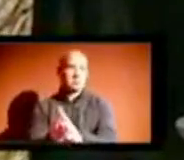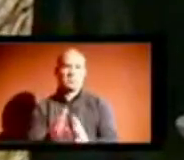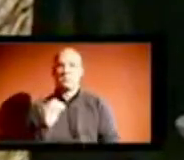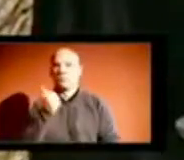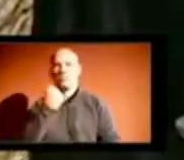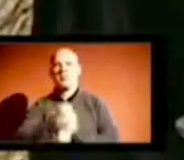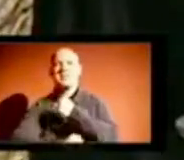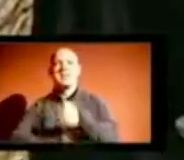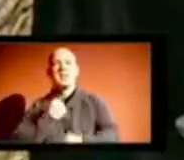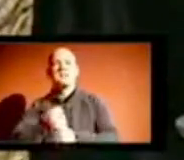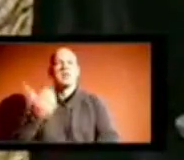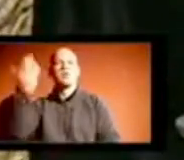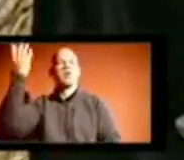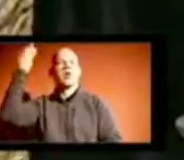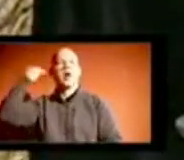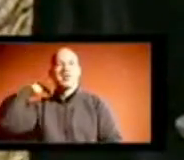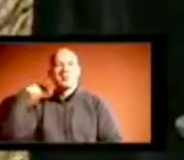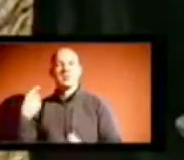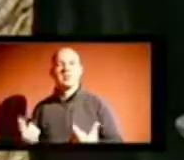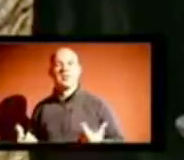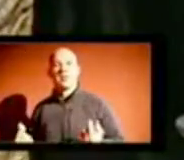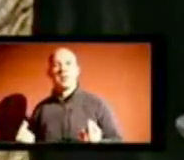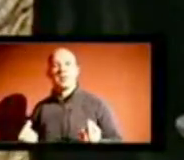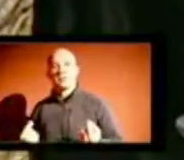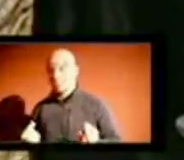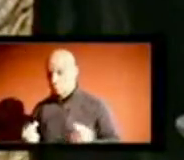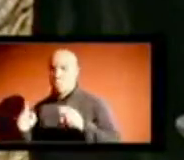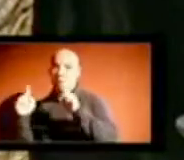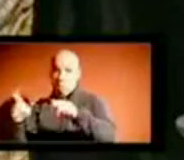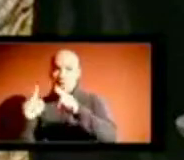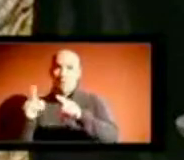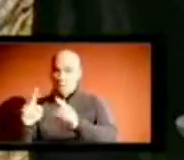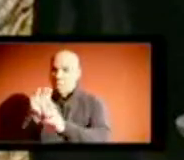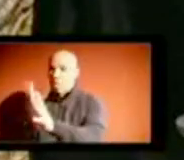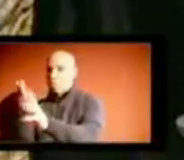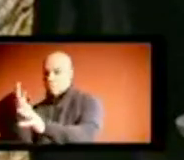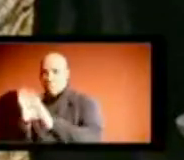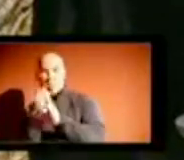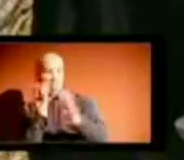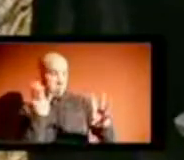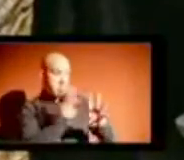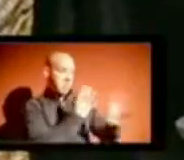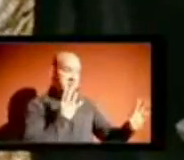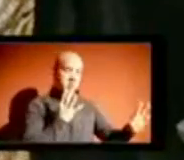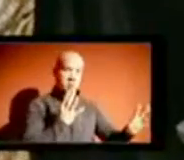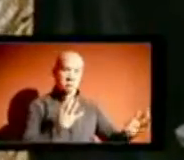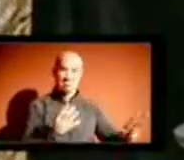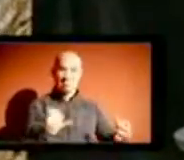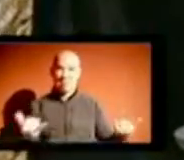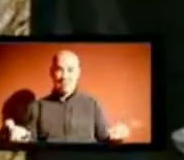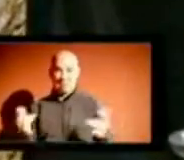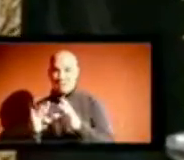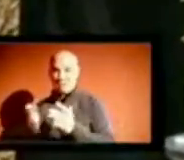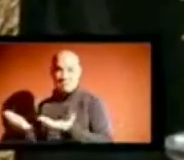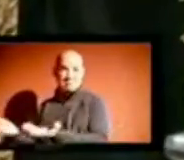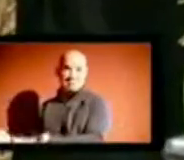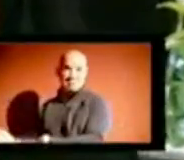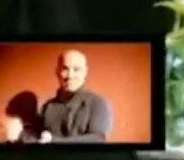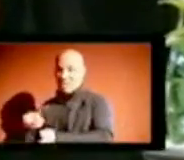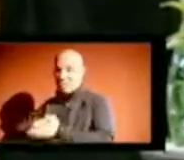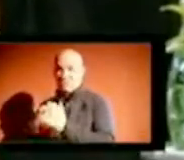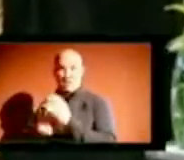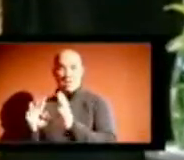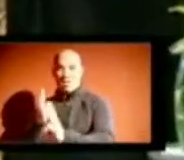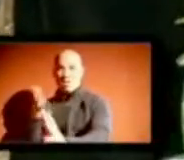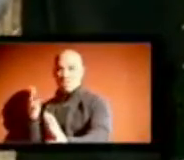Éramos más dependientes de estos centros. Con la tecnología y estos procesos de erradicación en línea, que son mucho más simples, cada vez la demanda